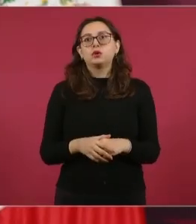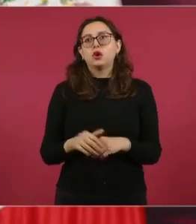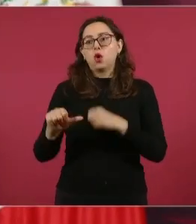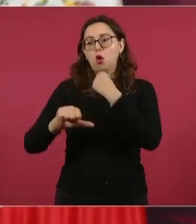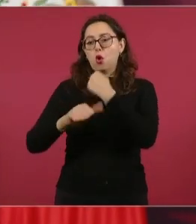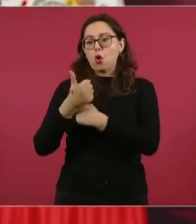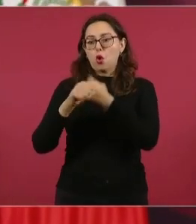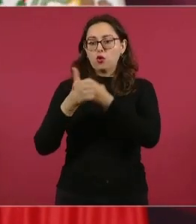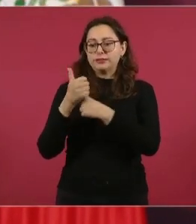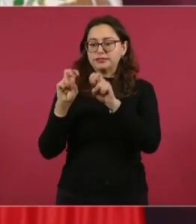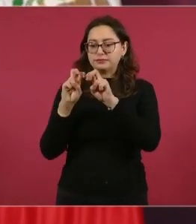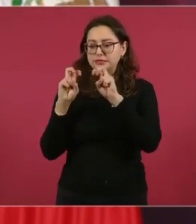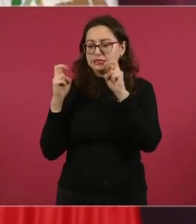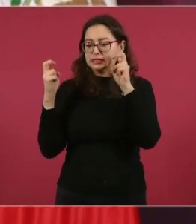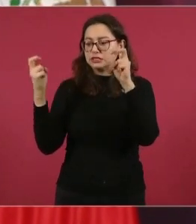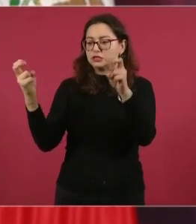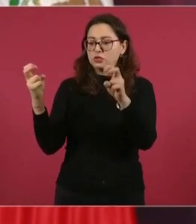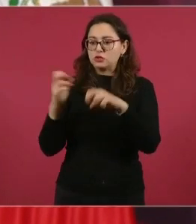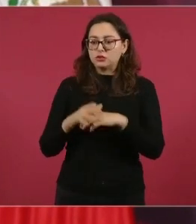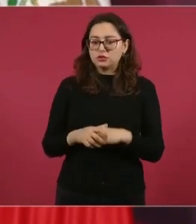hasta este mismo año